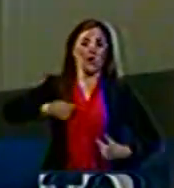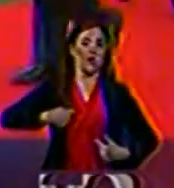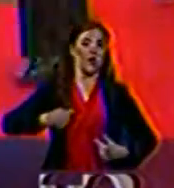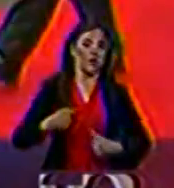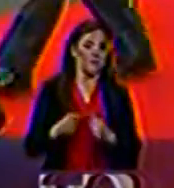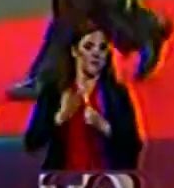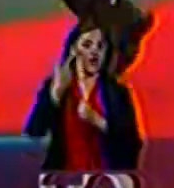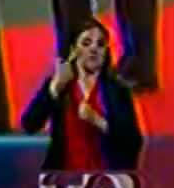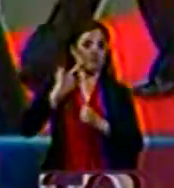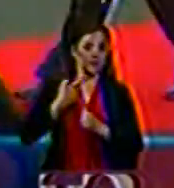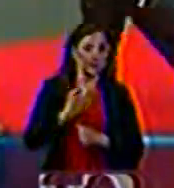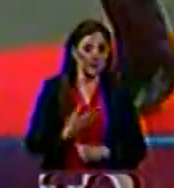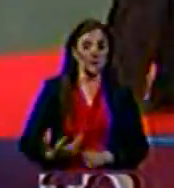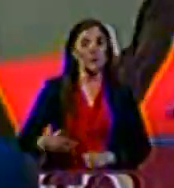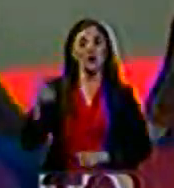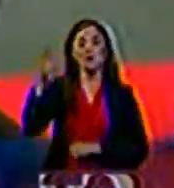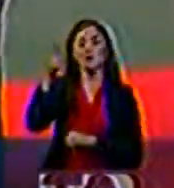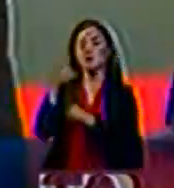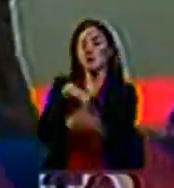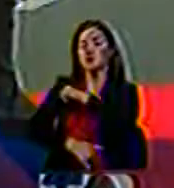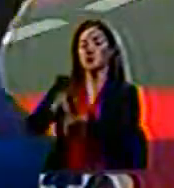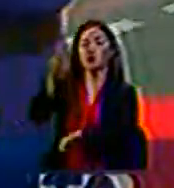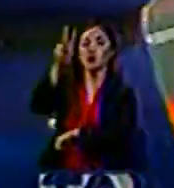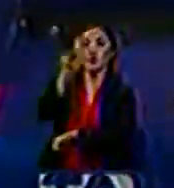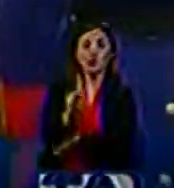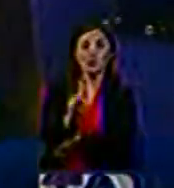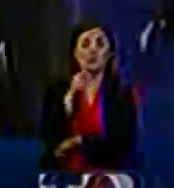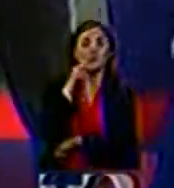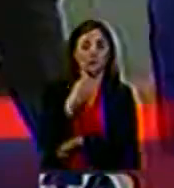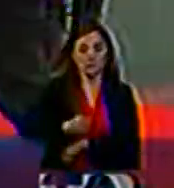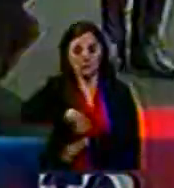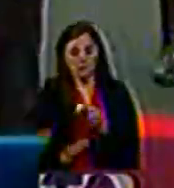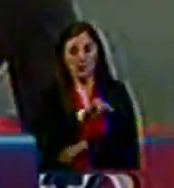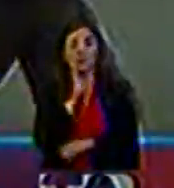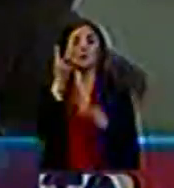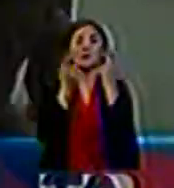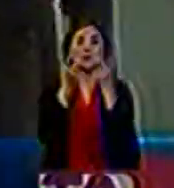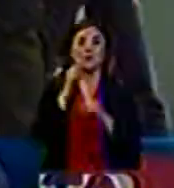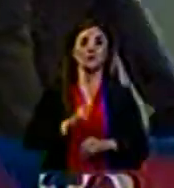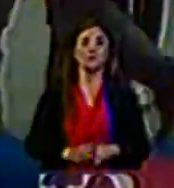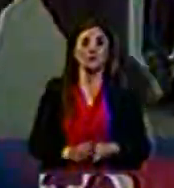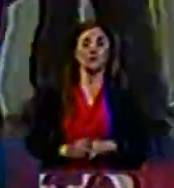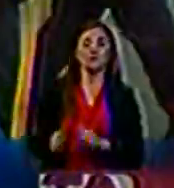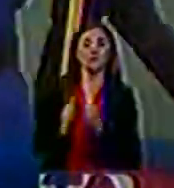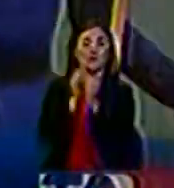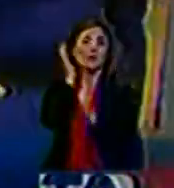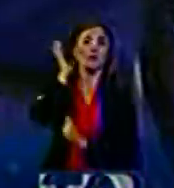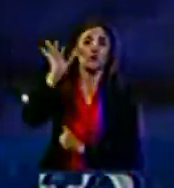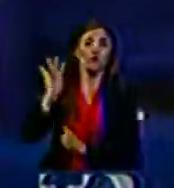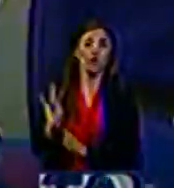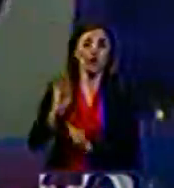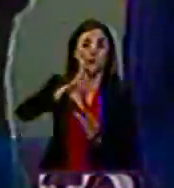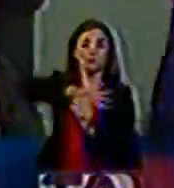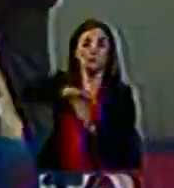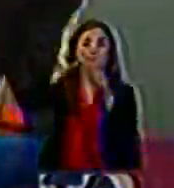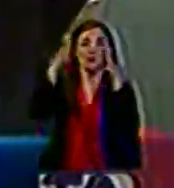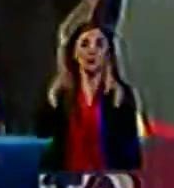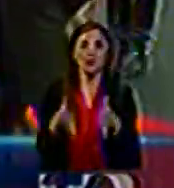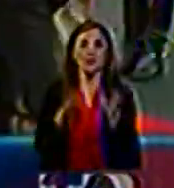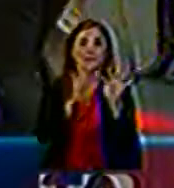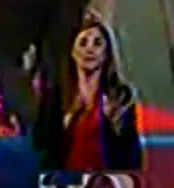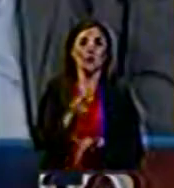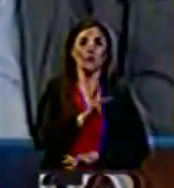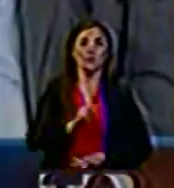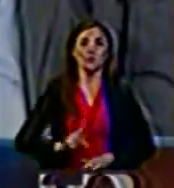Reino Unido y España en ese orden. Le acompañan su esposa, el canciller José Valencia y el secretario particular Juan